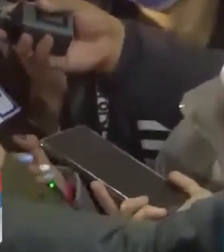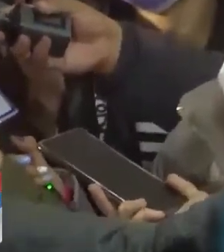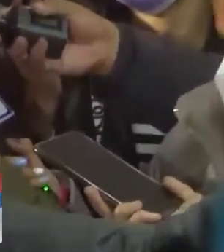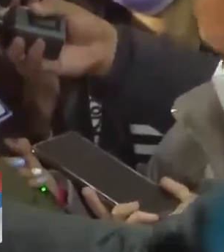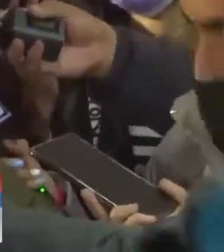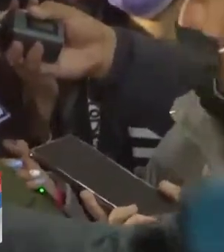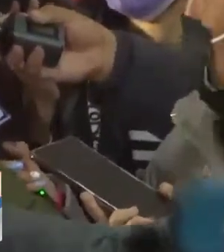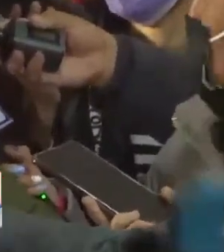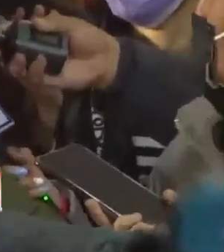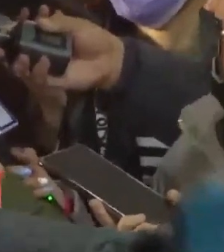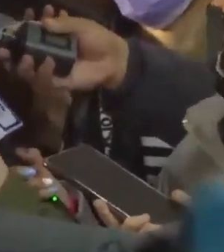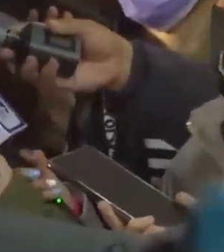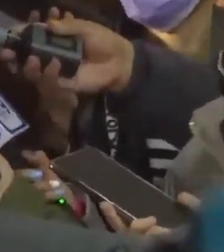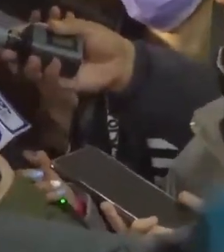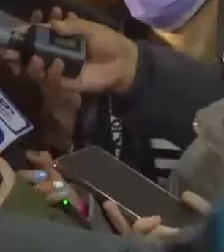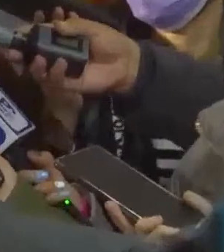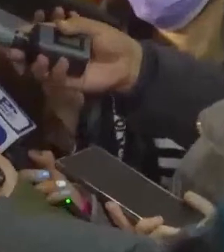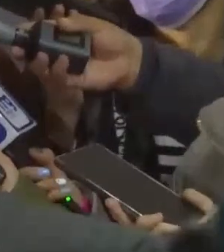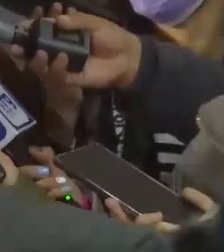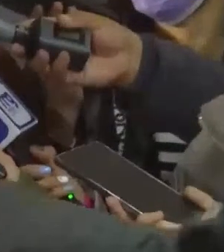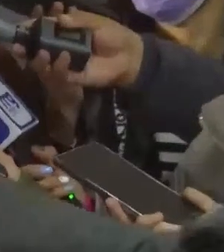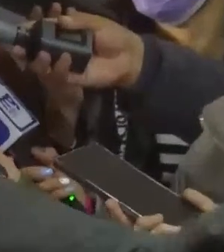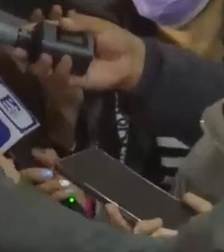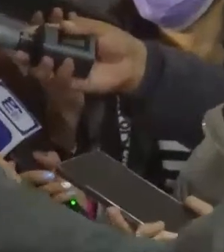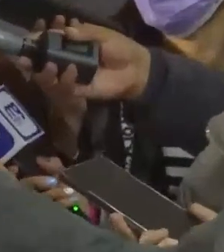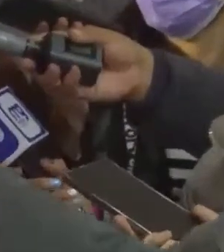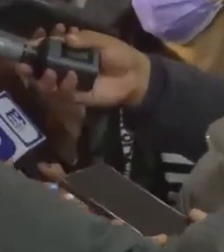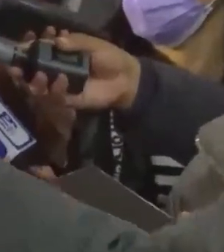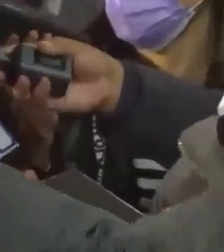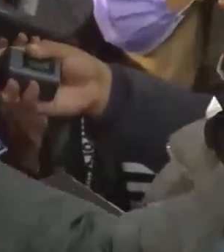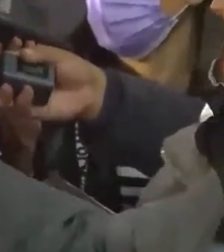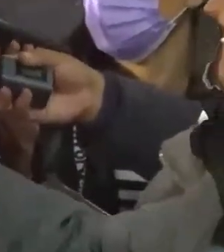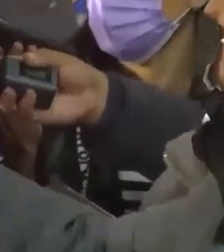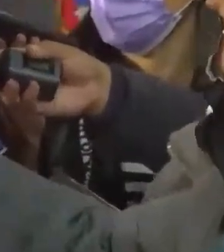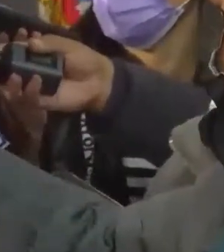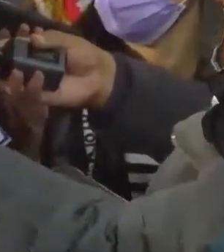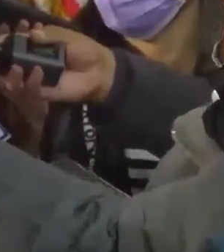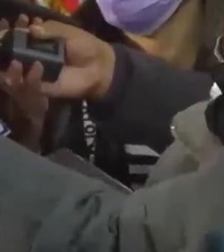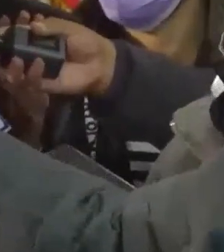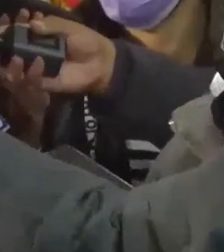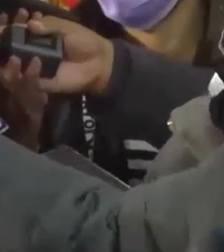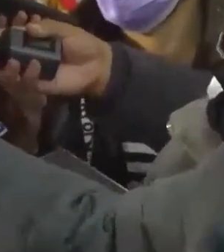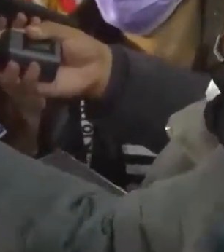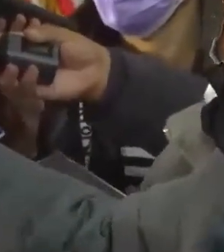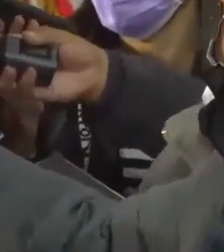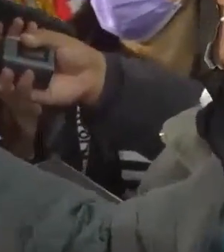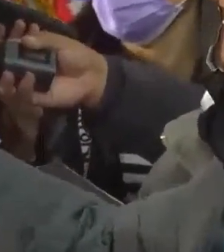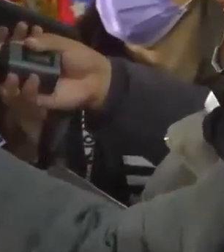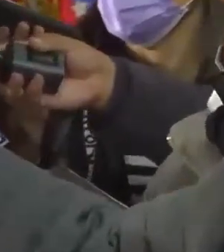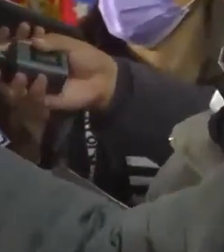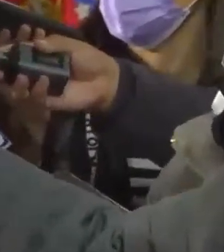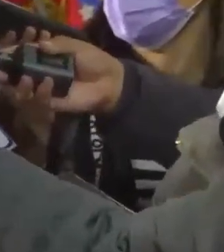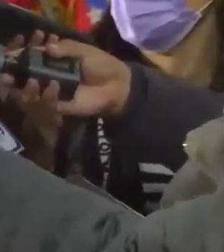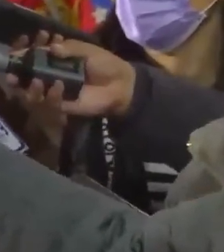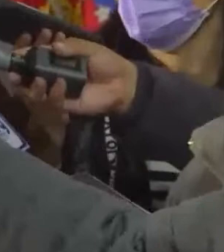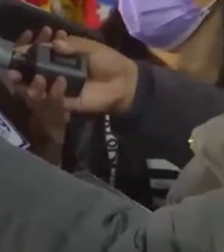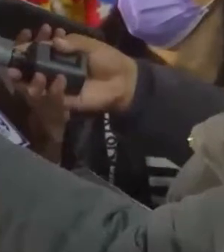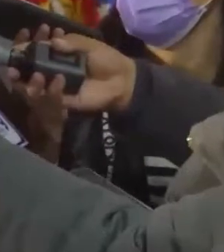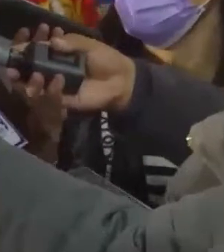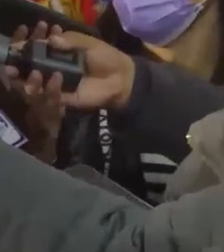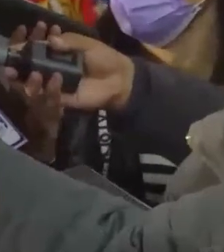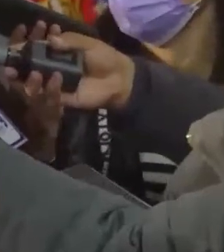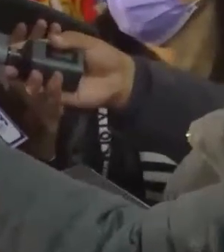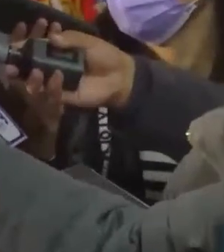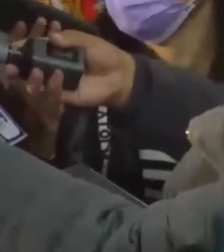apoyarlo para que puedan levantar su cartera de proyecto. Esto que puede ser quizá un poco confuso para la ciudadanía, para los alcaldes, clarito. En Chile la